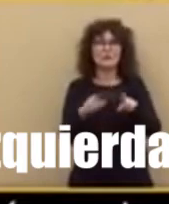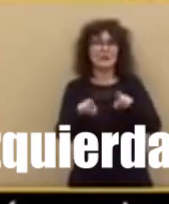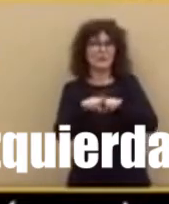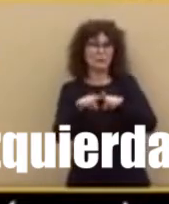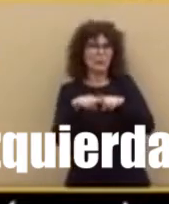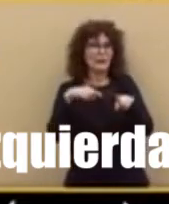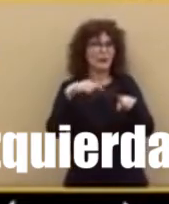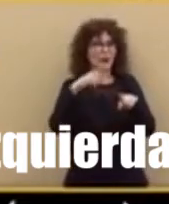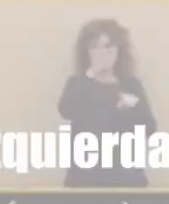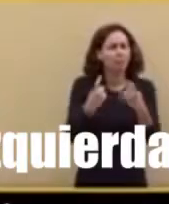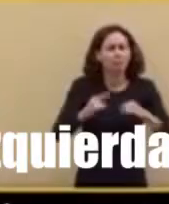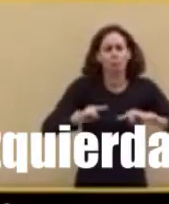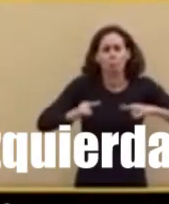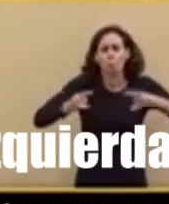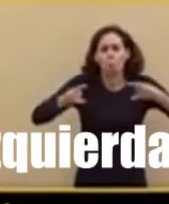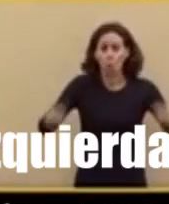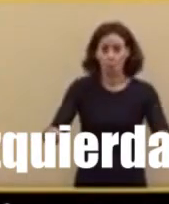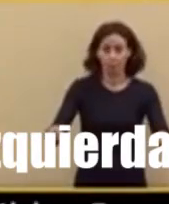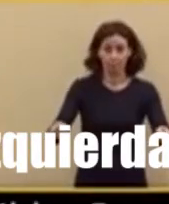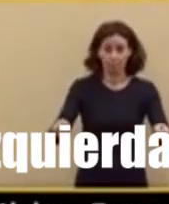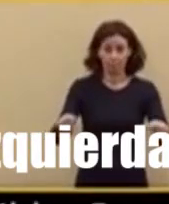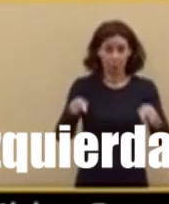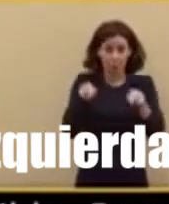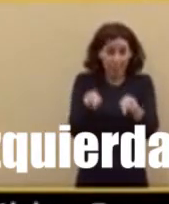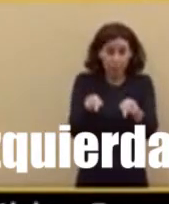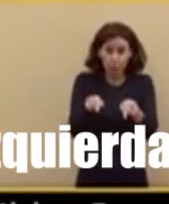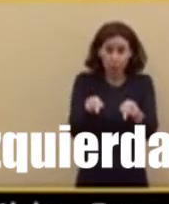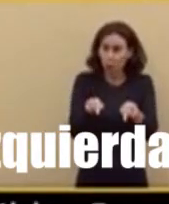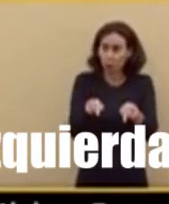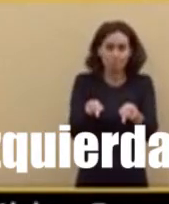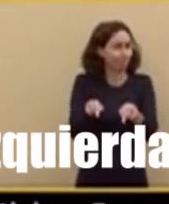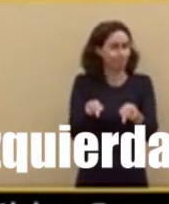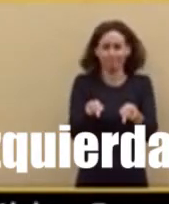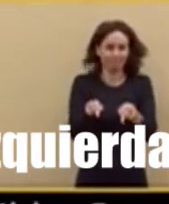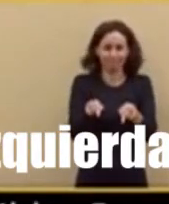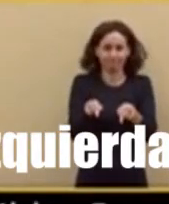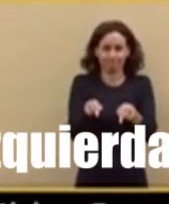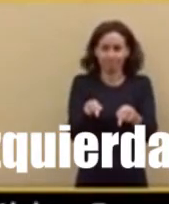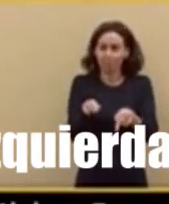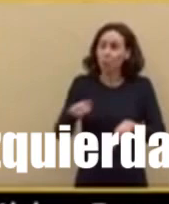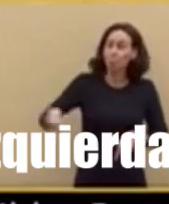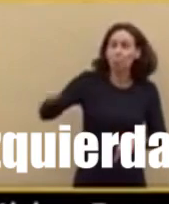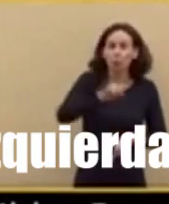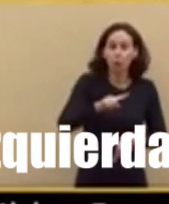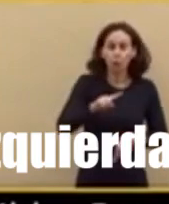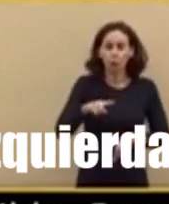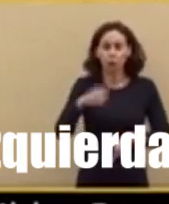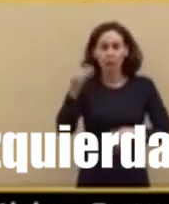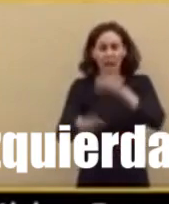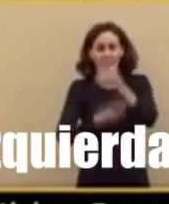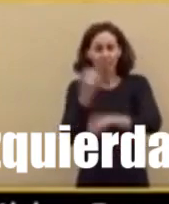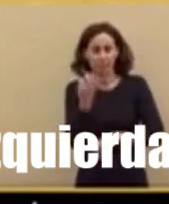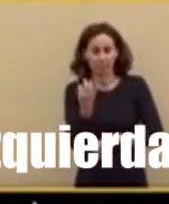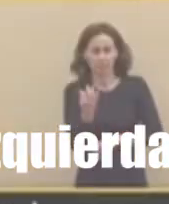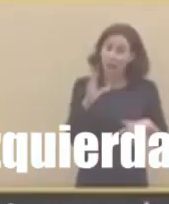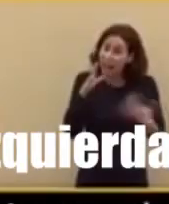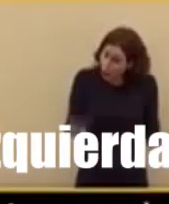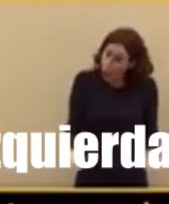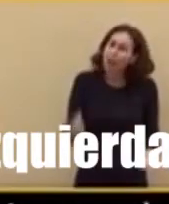el cantoral castrense. Ustedes siguen barrenando cada día la convivencia, dinamitando la historia y el futuro